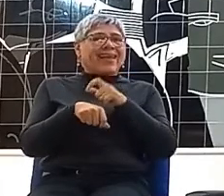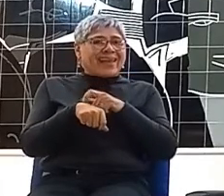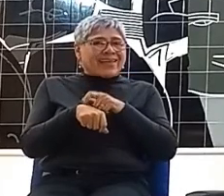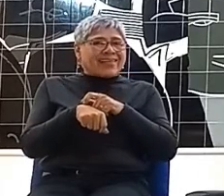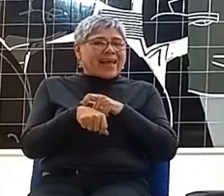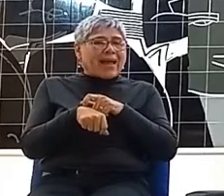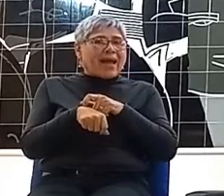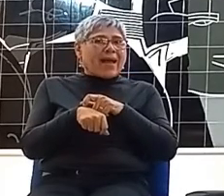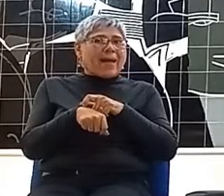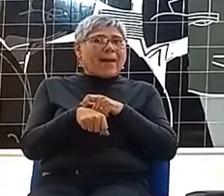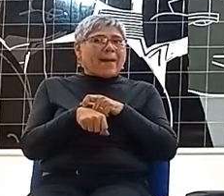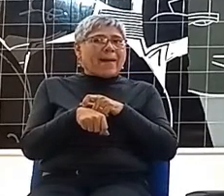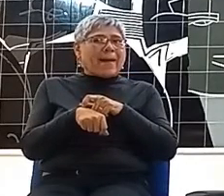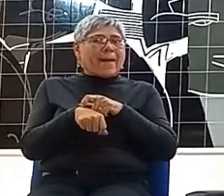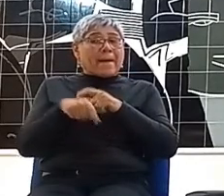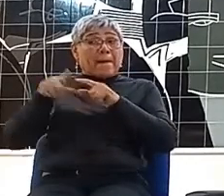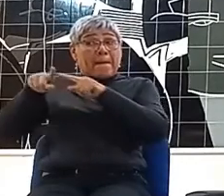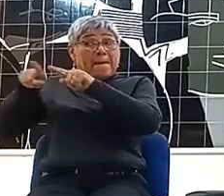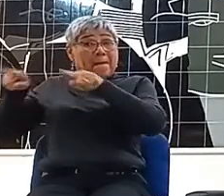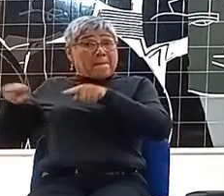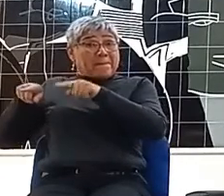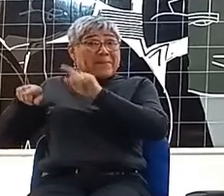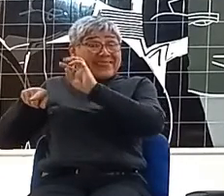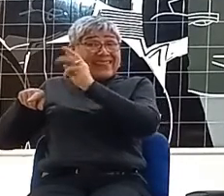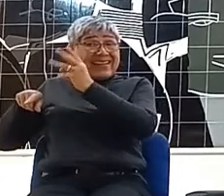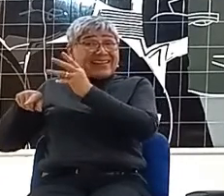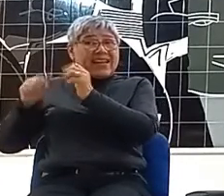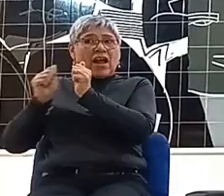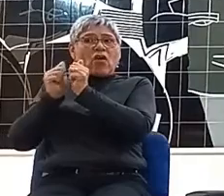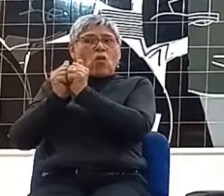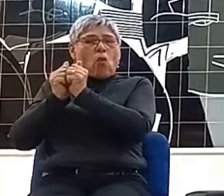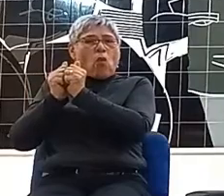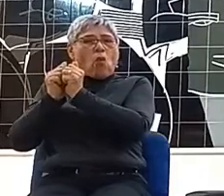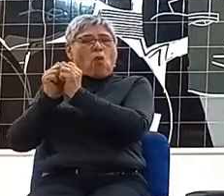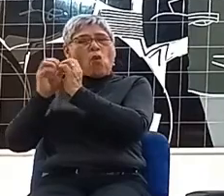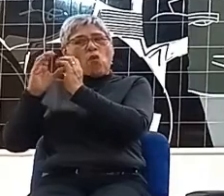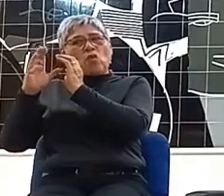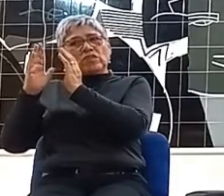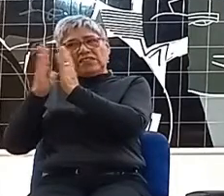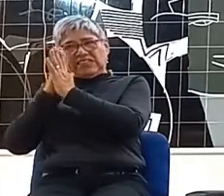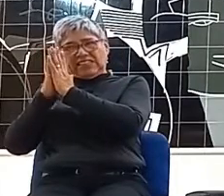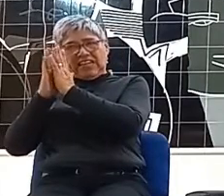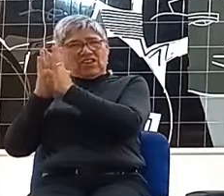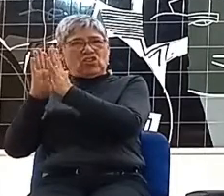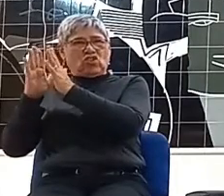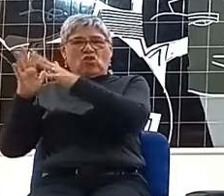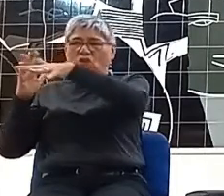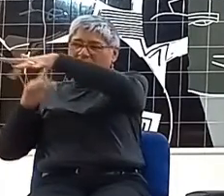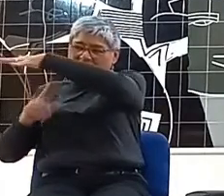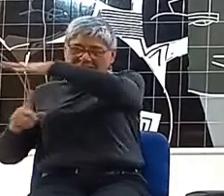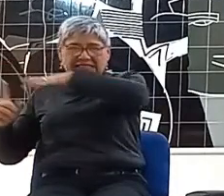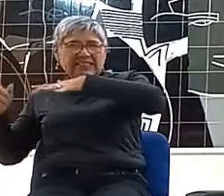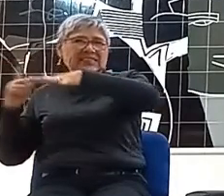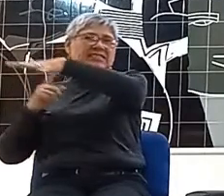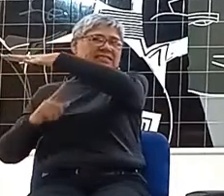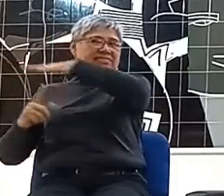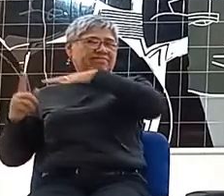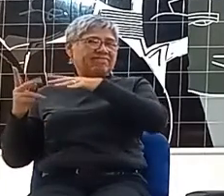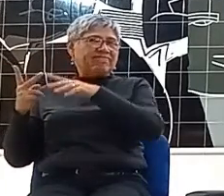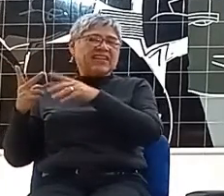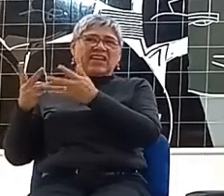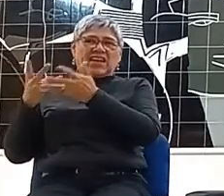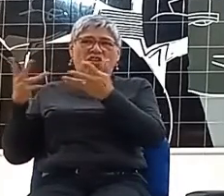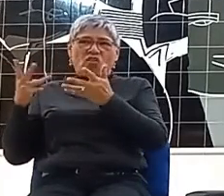conexión de la tercera con el centro de la ciudad en ese momento, con esas dinámicas que se empezaban